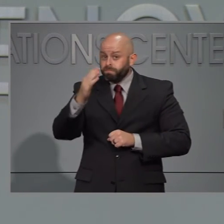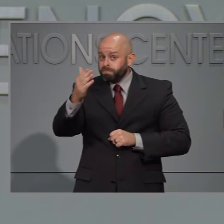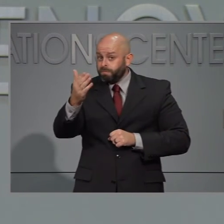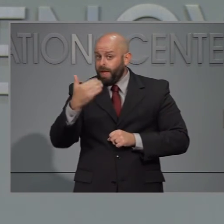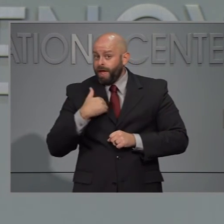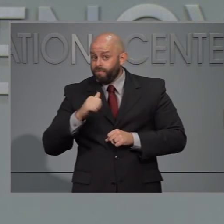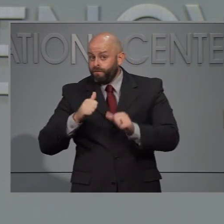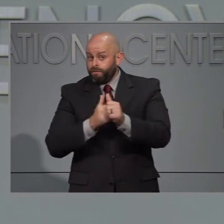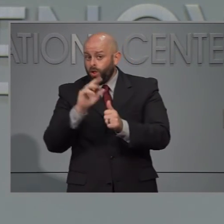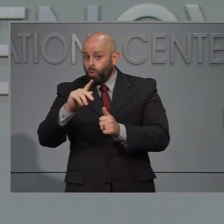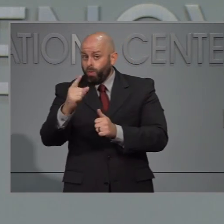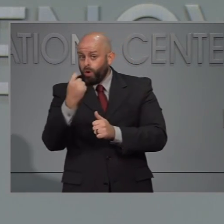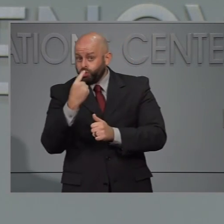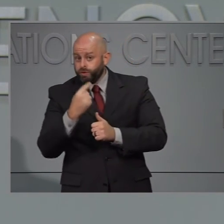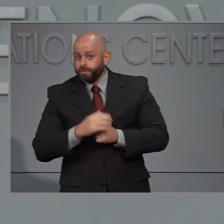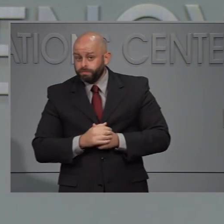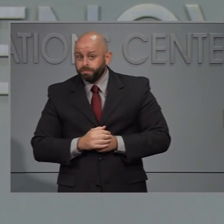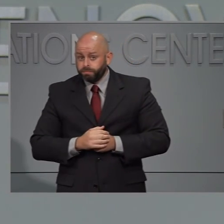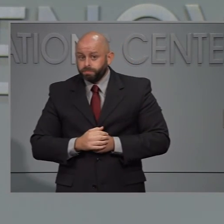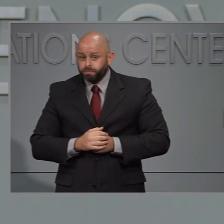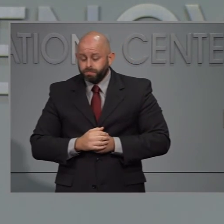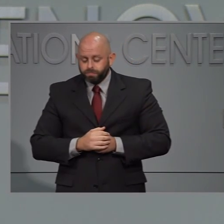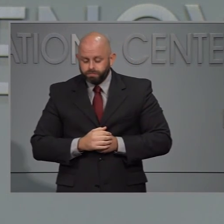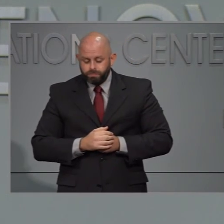Tenemos Rose Hoven.